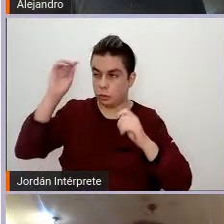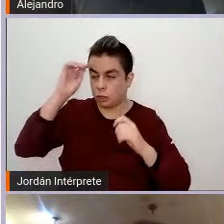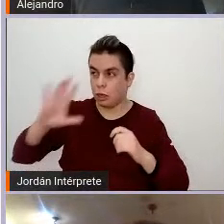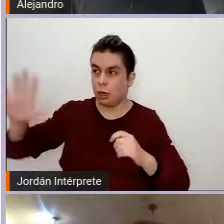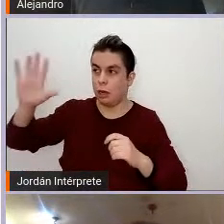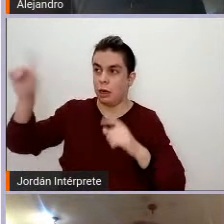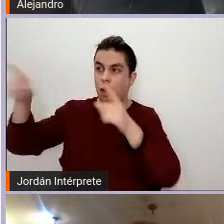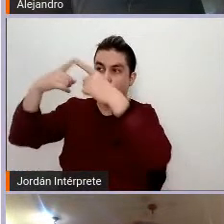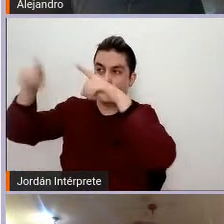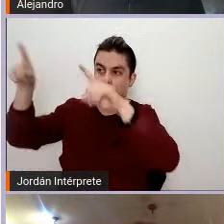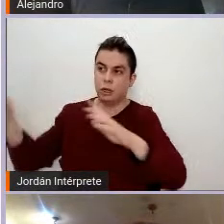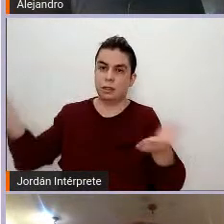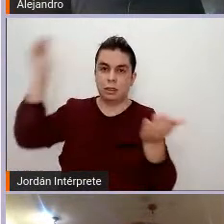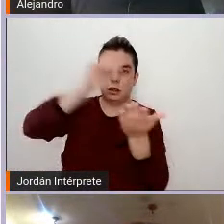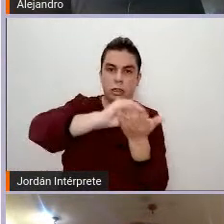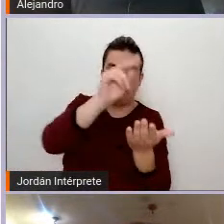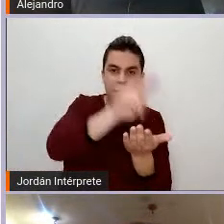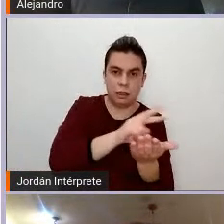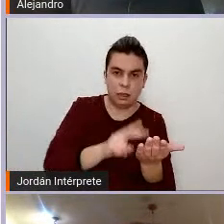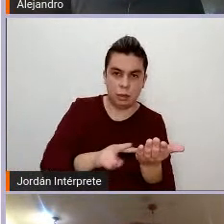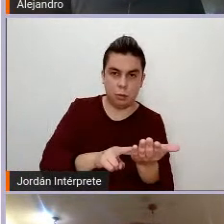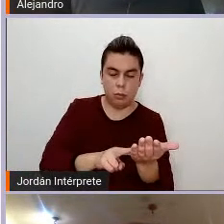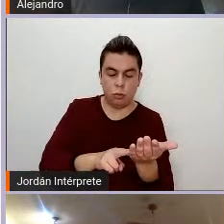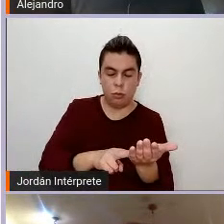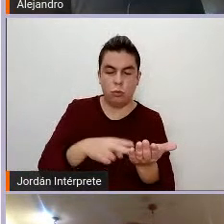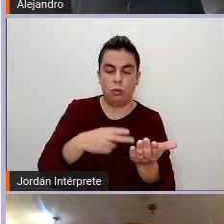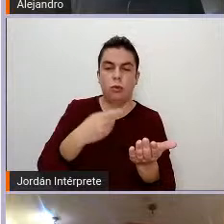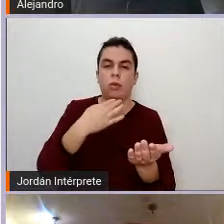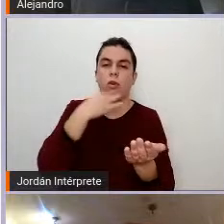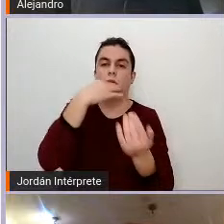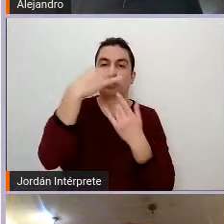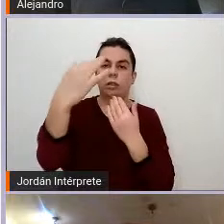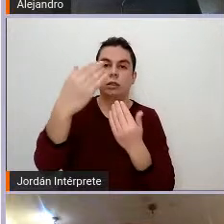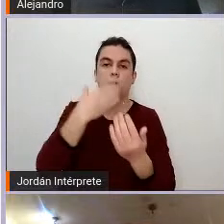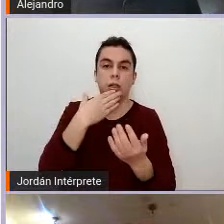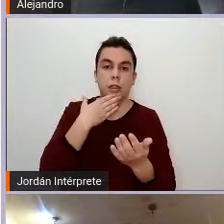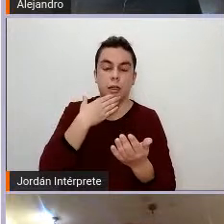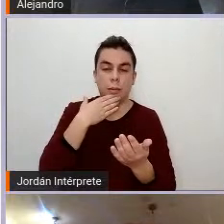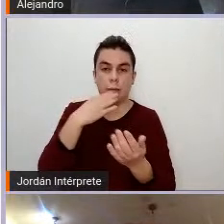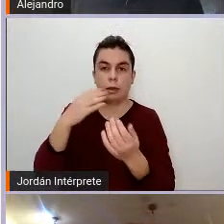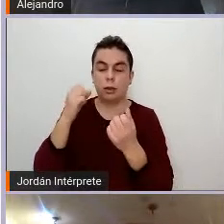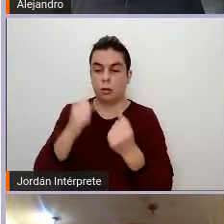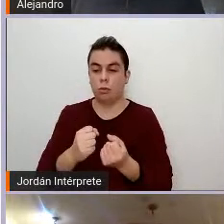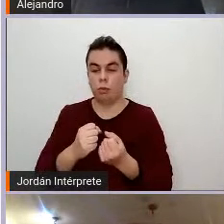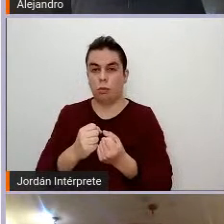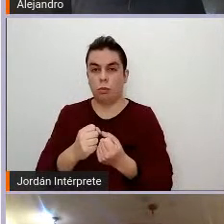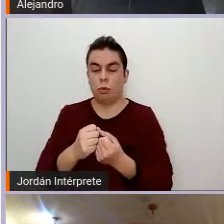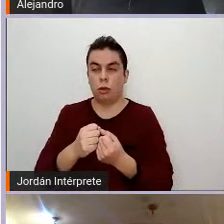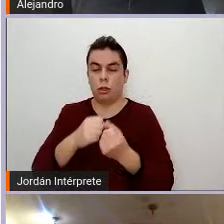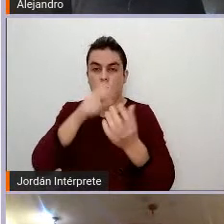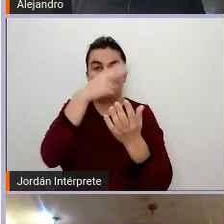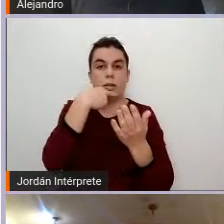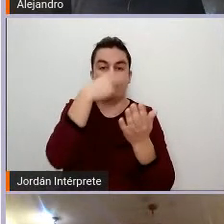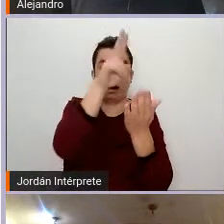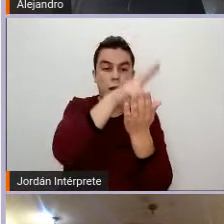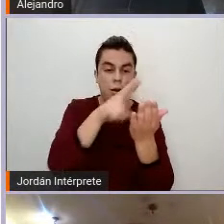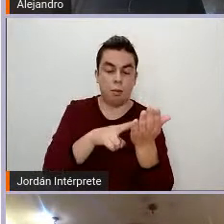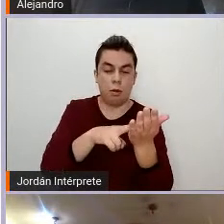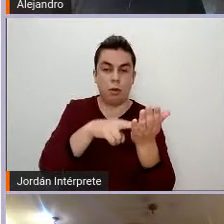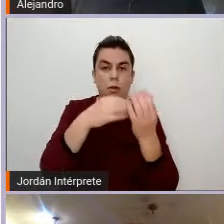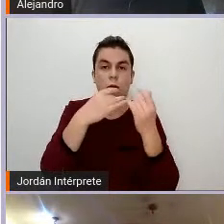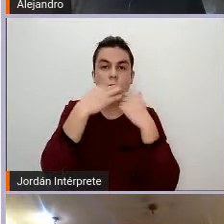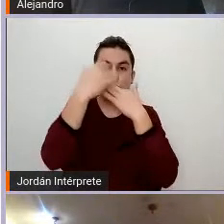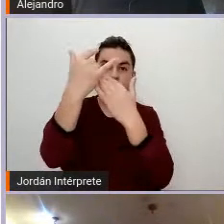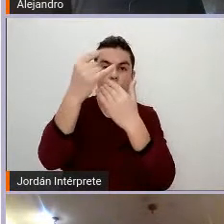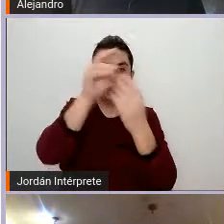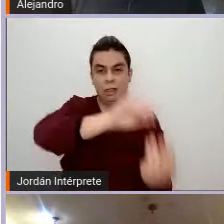e invertir la transferencia de conceptos poéticos literarios hacia la música. De esta misma manera, la inversión